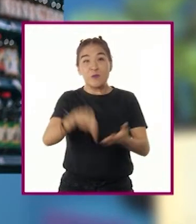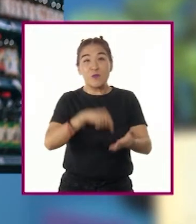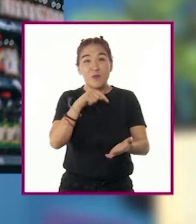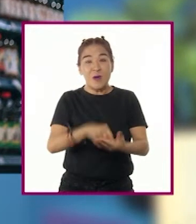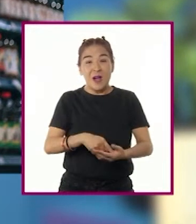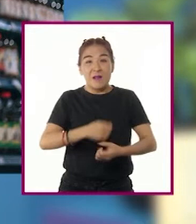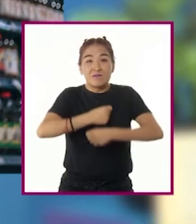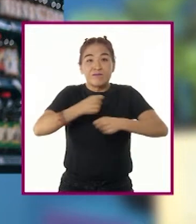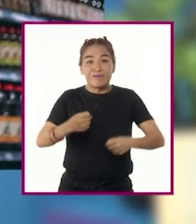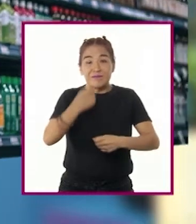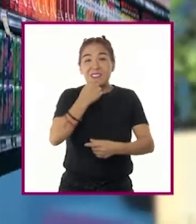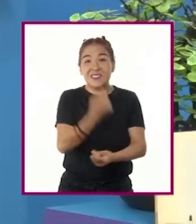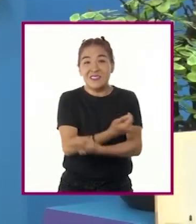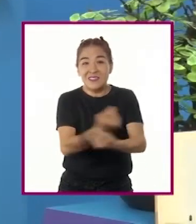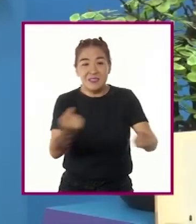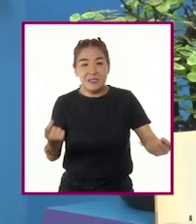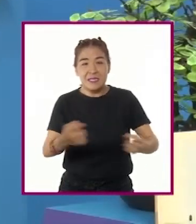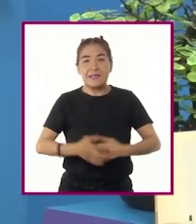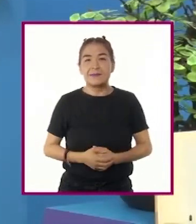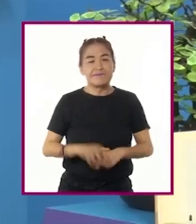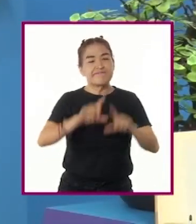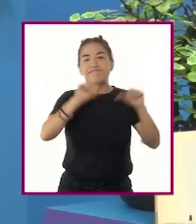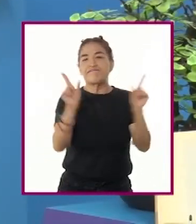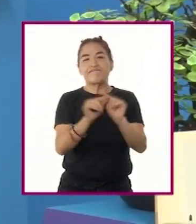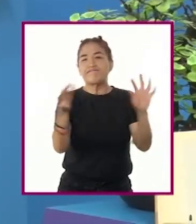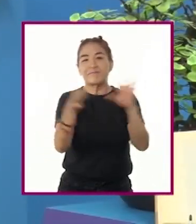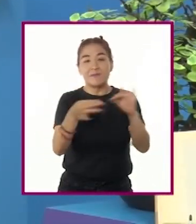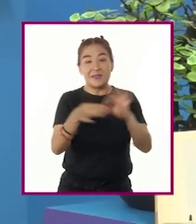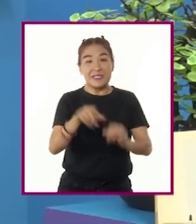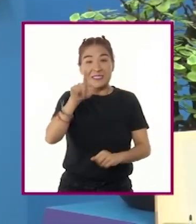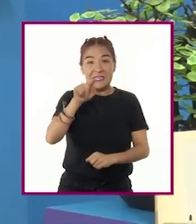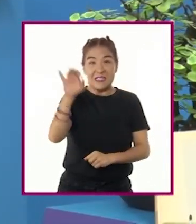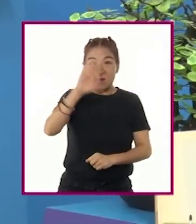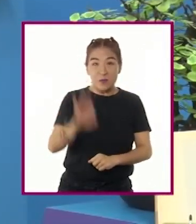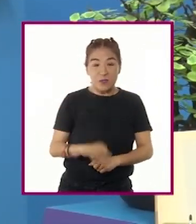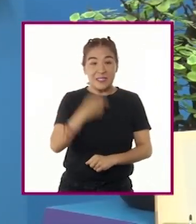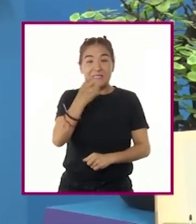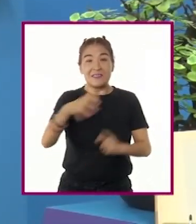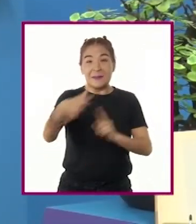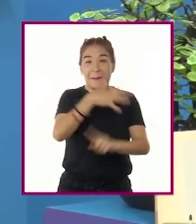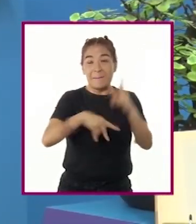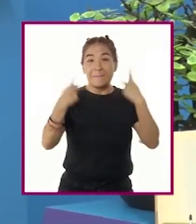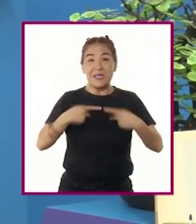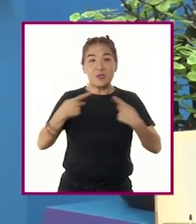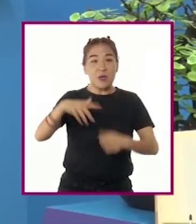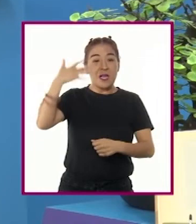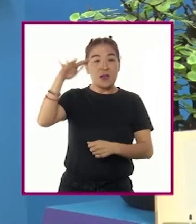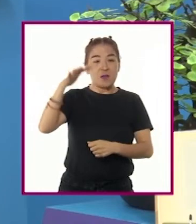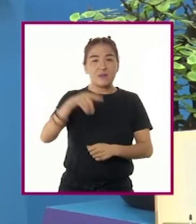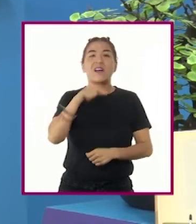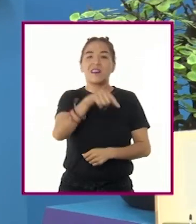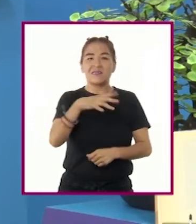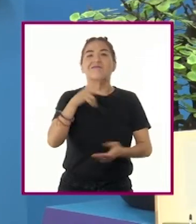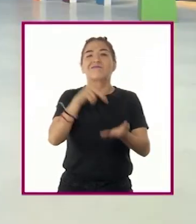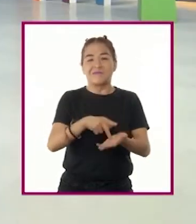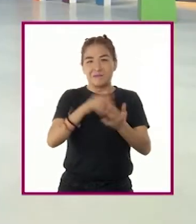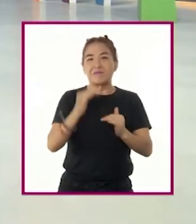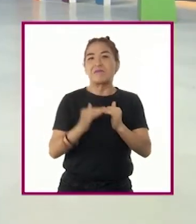obesidad infantil global. En resumen, más del 70% de la población adulta tiene exceso de peso.